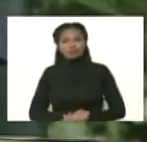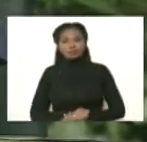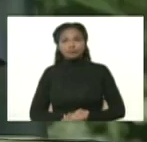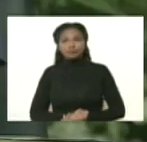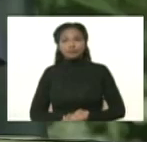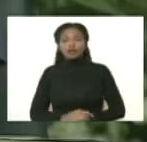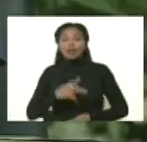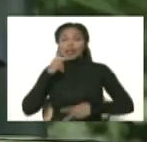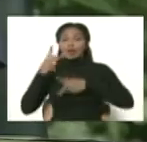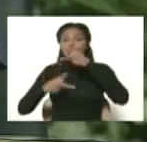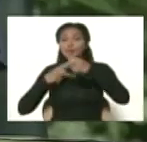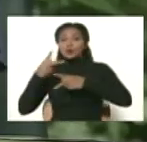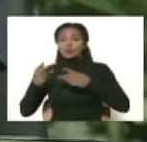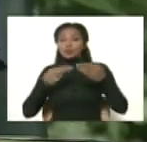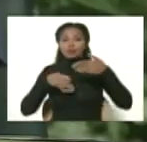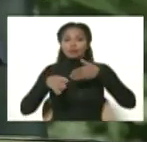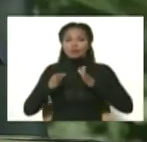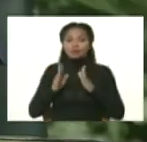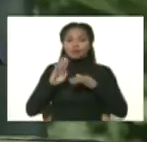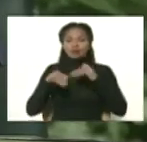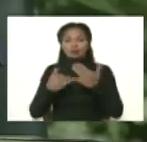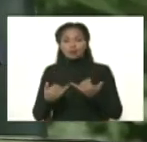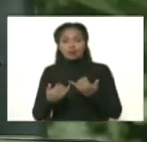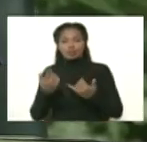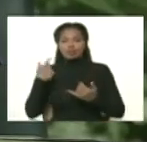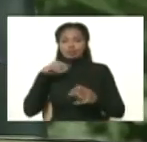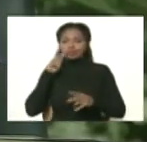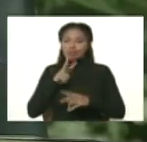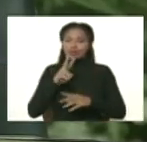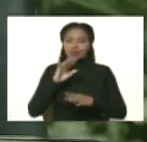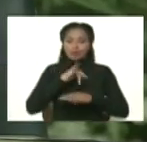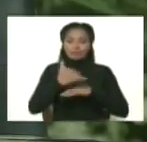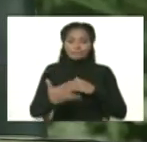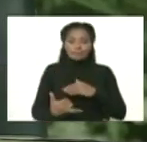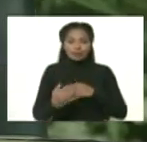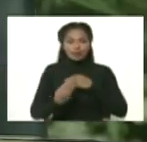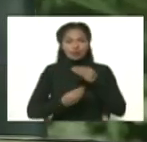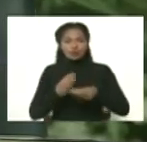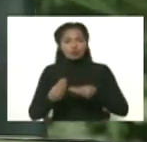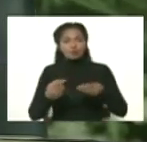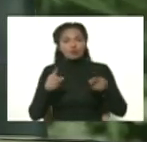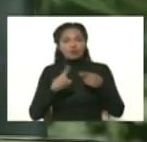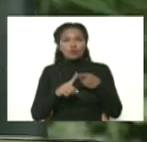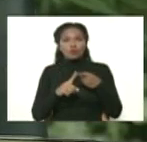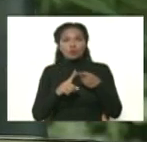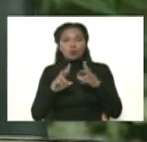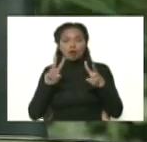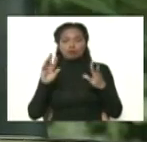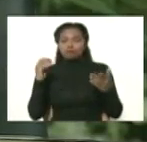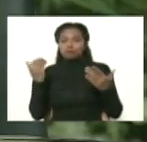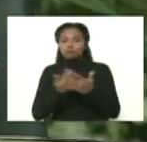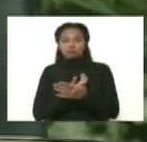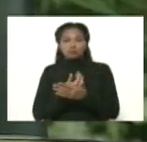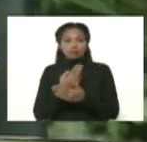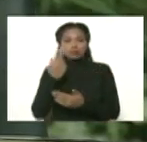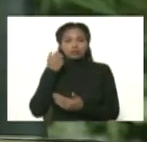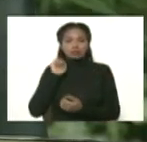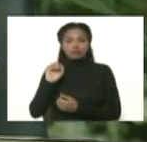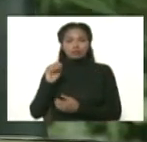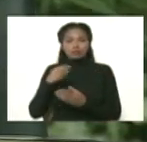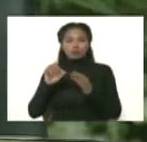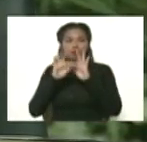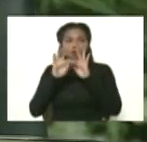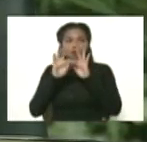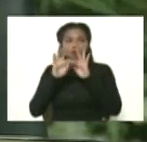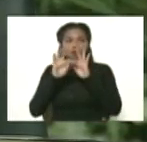las políticas estructurantes que contemplan el plan, como lo son la erradicación del racismo y de toda forma